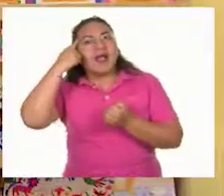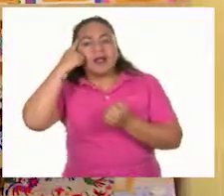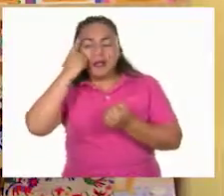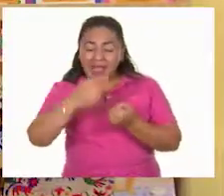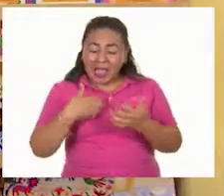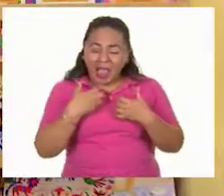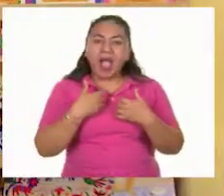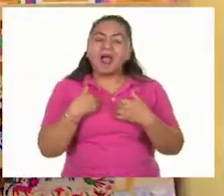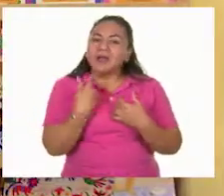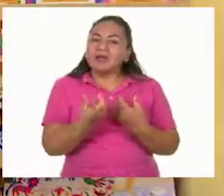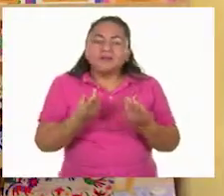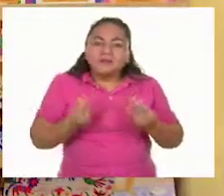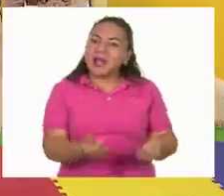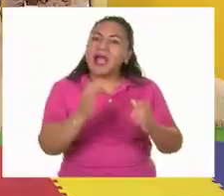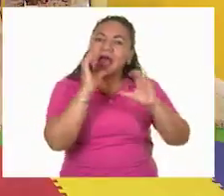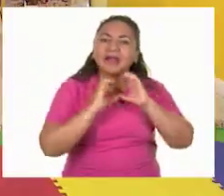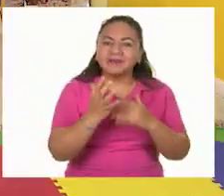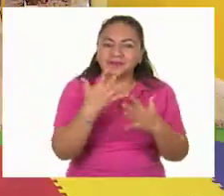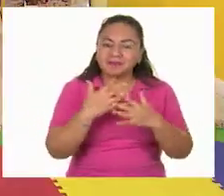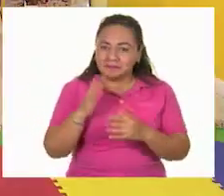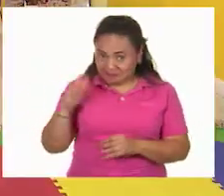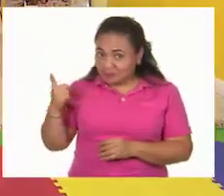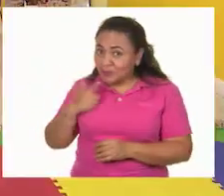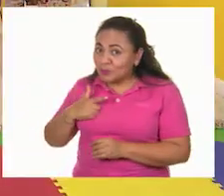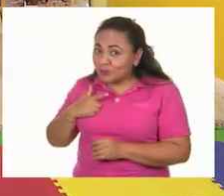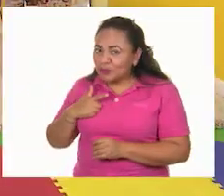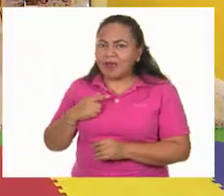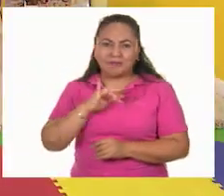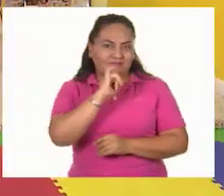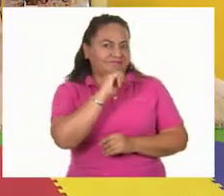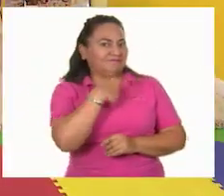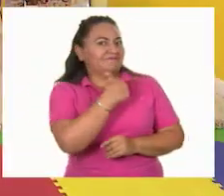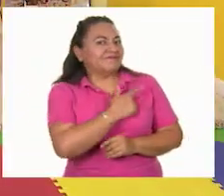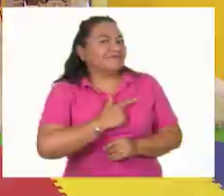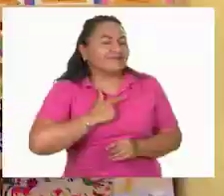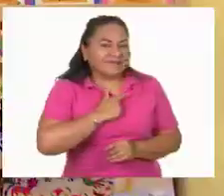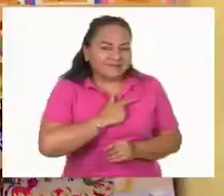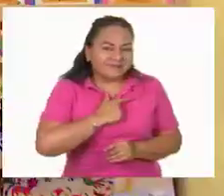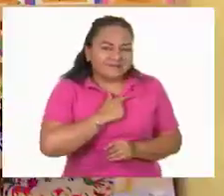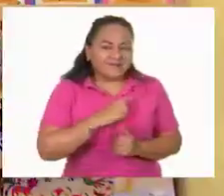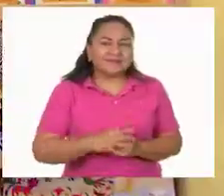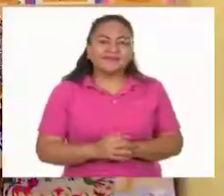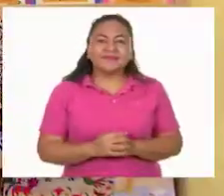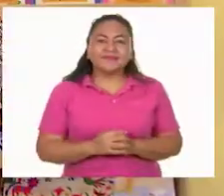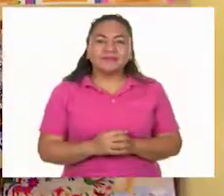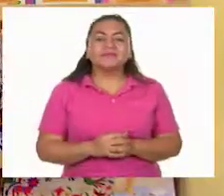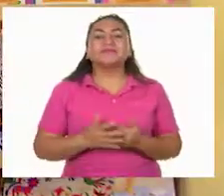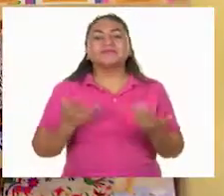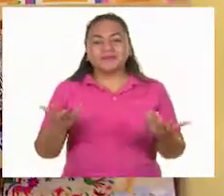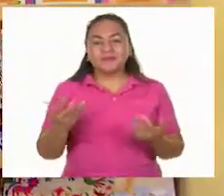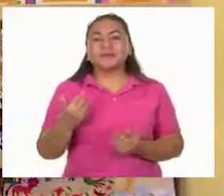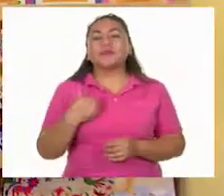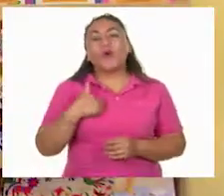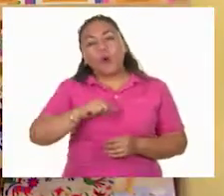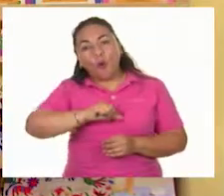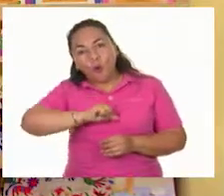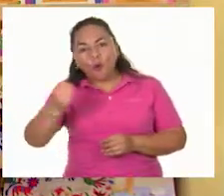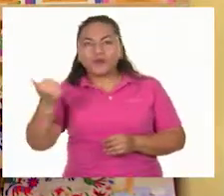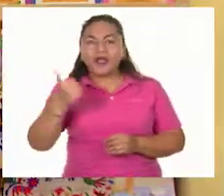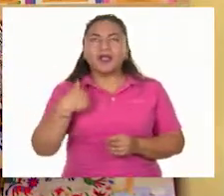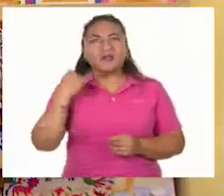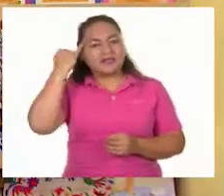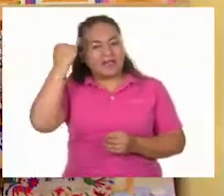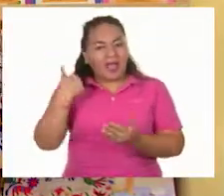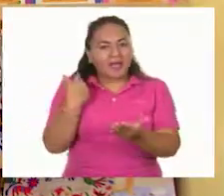una situación de berrinches! ¿Te gustó, Adriana? Sí, sí me gustó. Pues te tengo otra